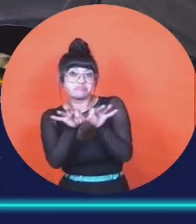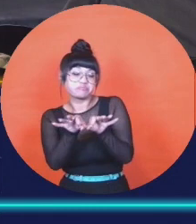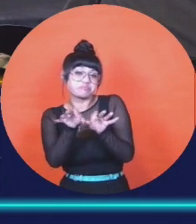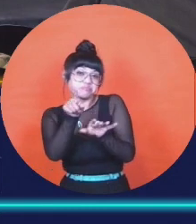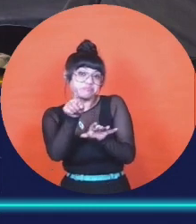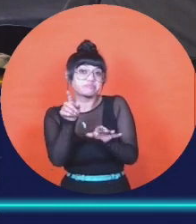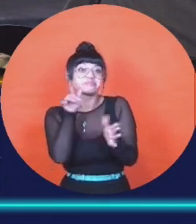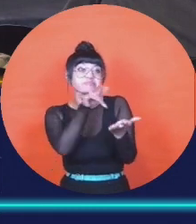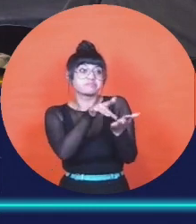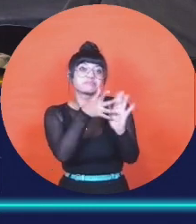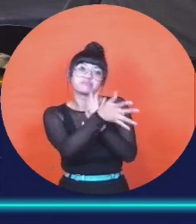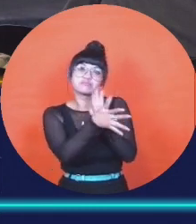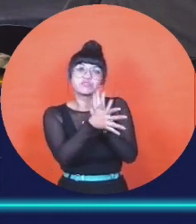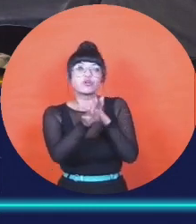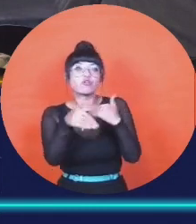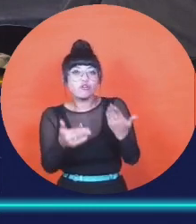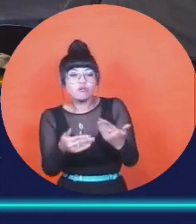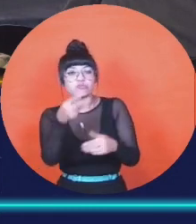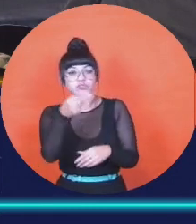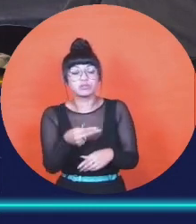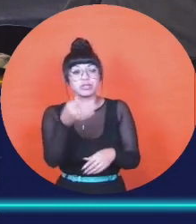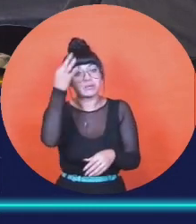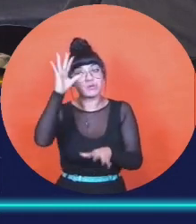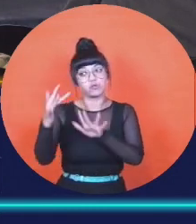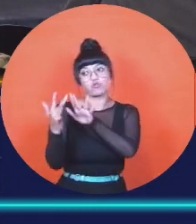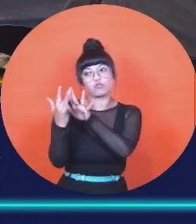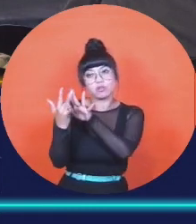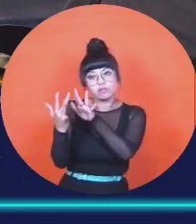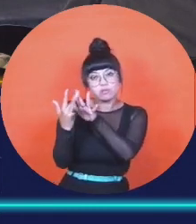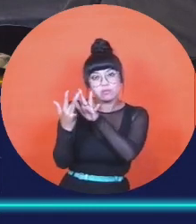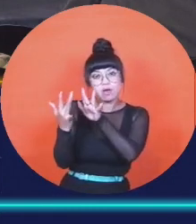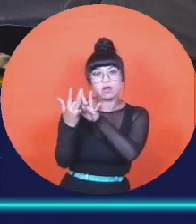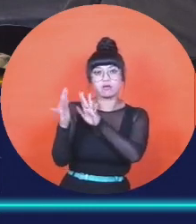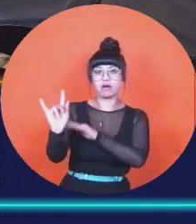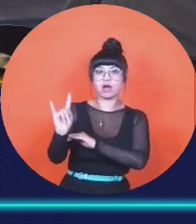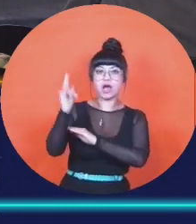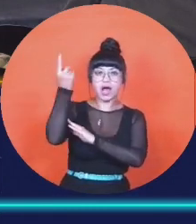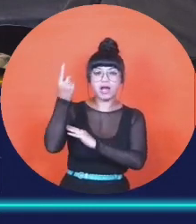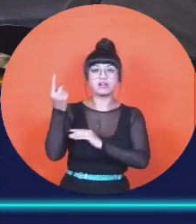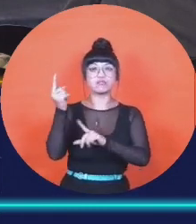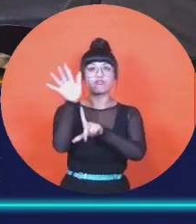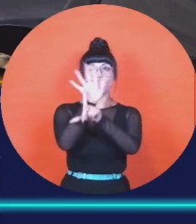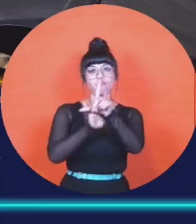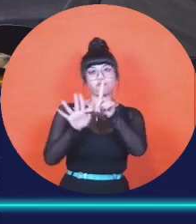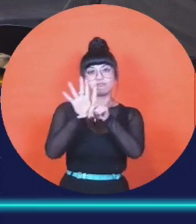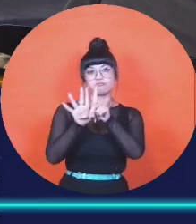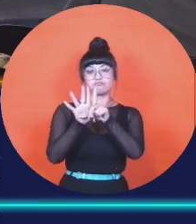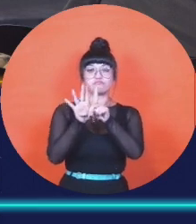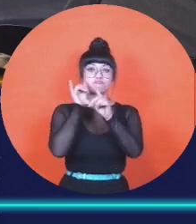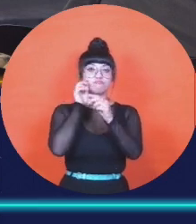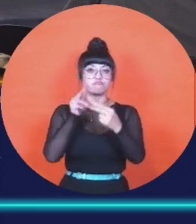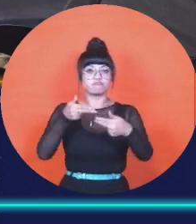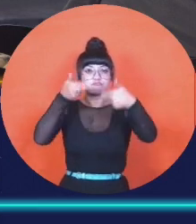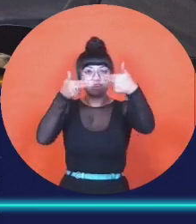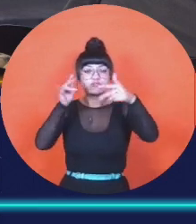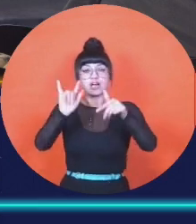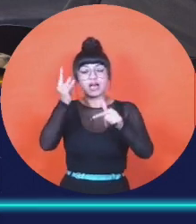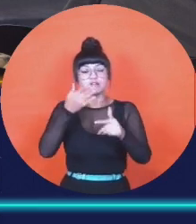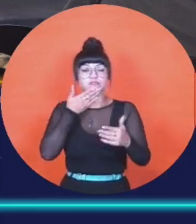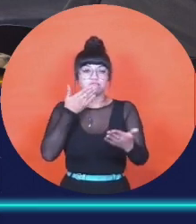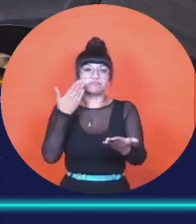esa posibilidad de que podamos contactarnos, como te decía, por videoconferencia, como sea.